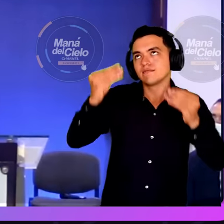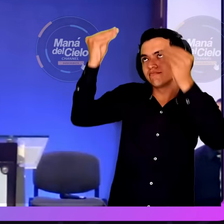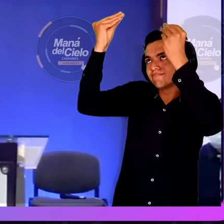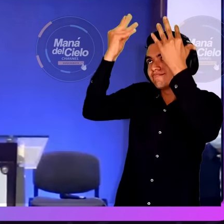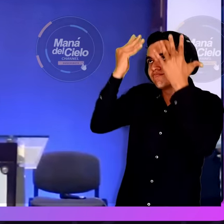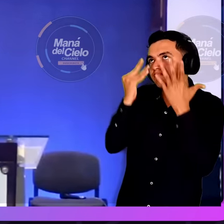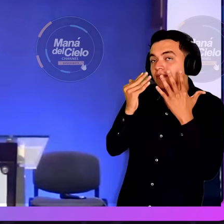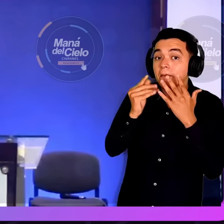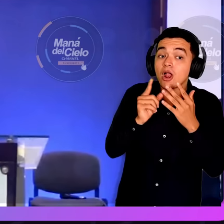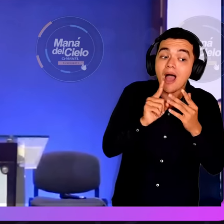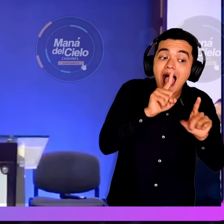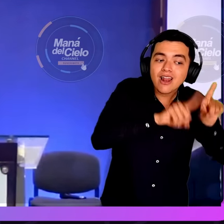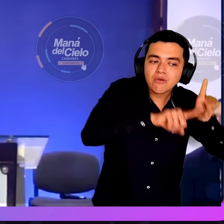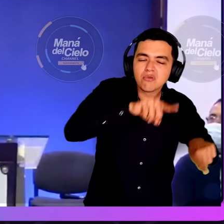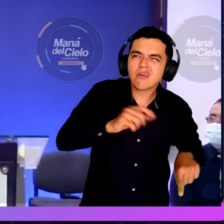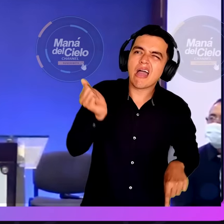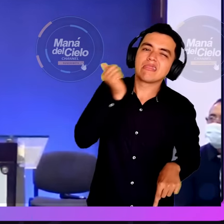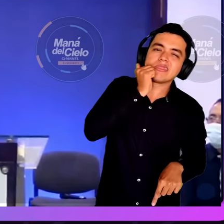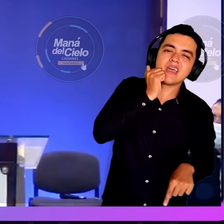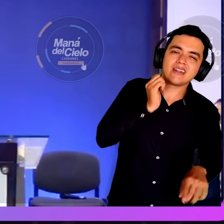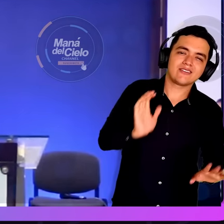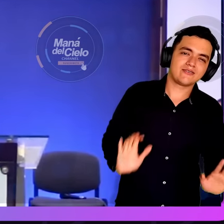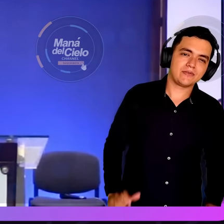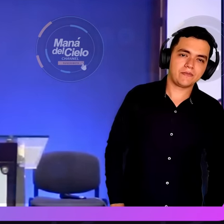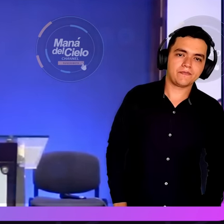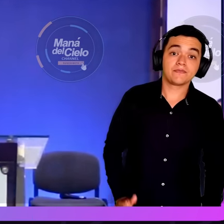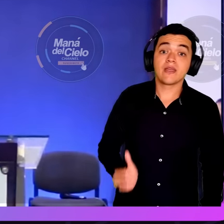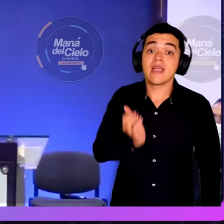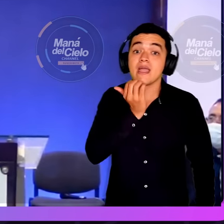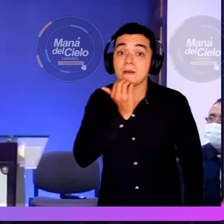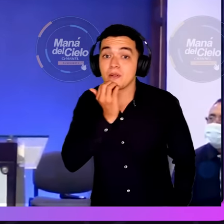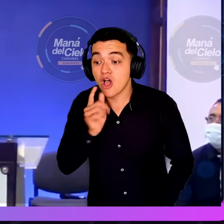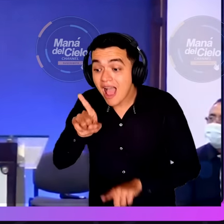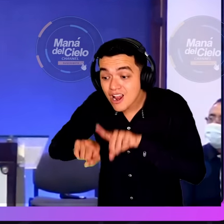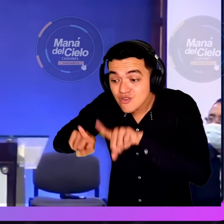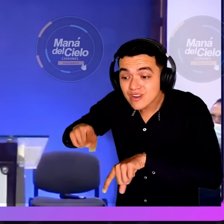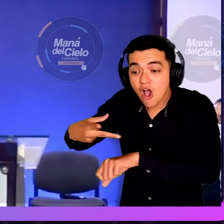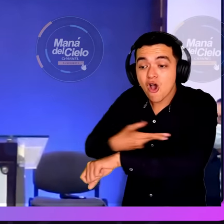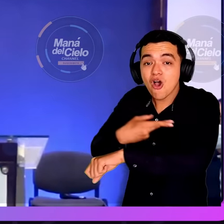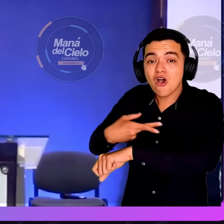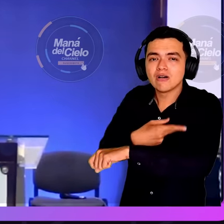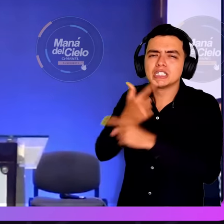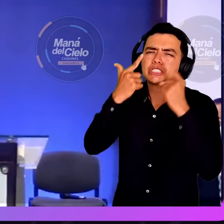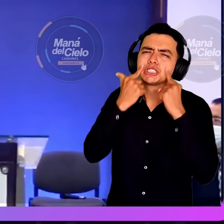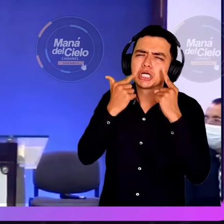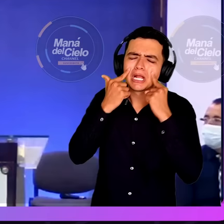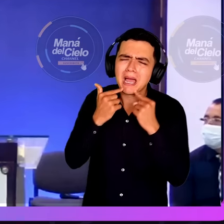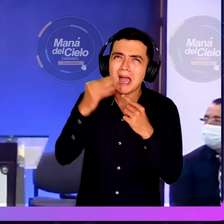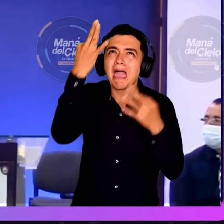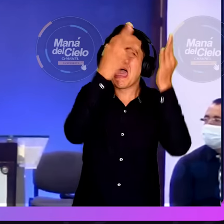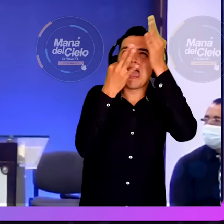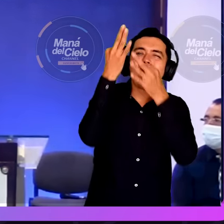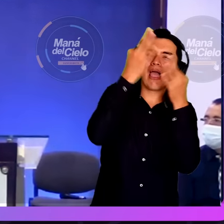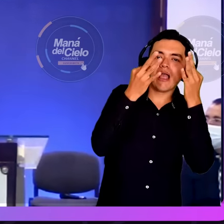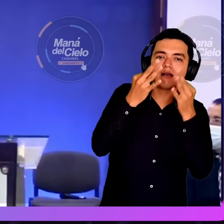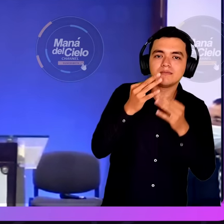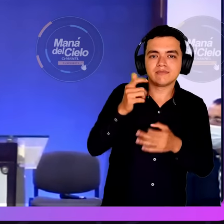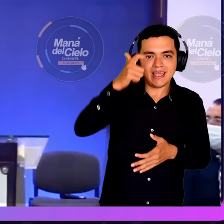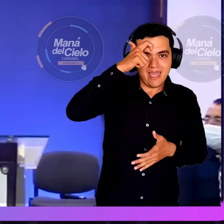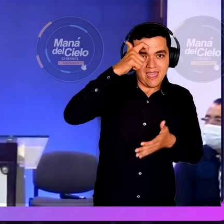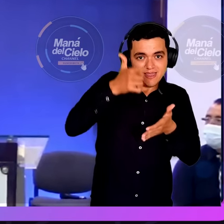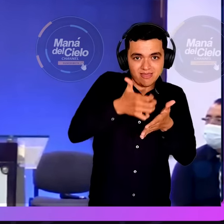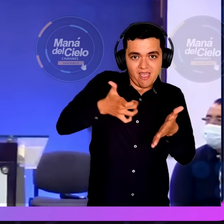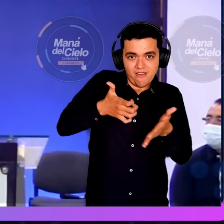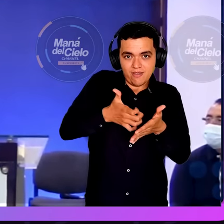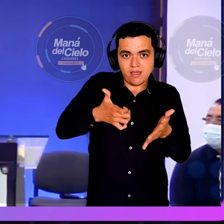más fuertes al aceite, como unos, como un, ¿cómo le llaman? Como veneno. como un antibiótico en nuestra cultura, como